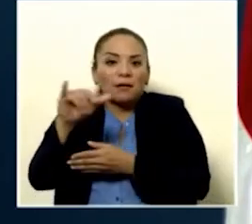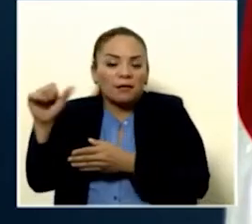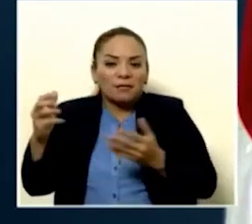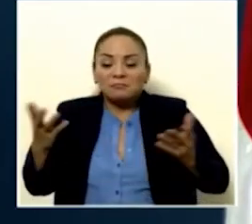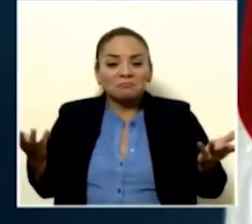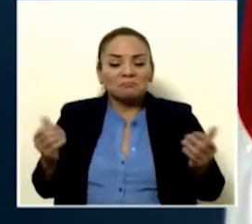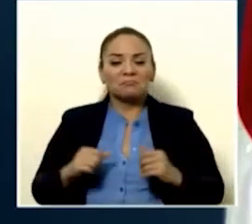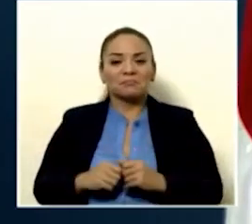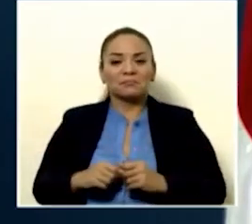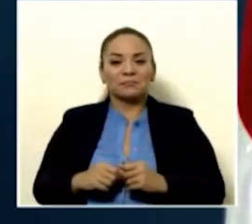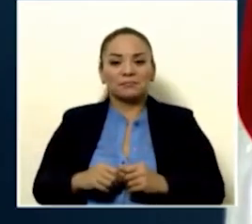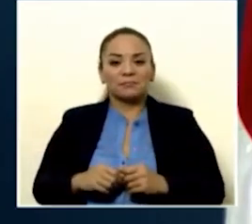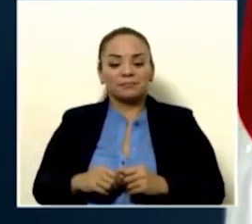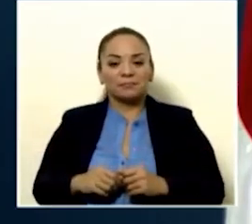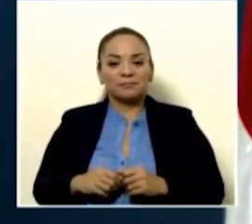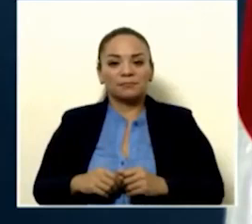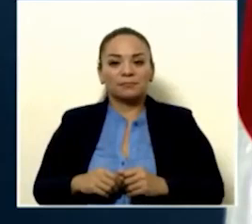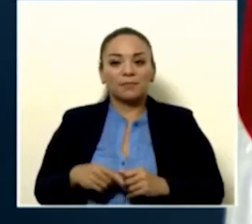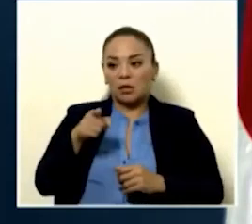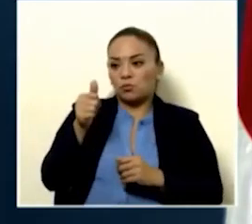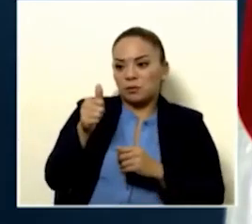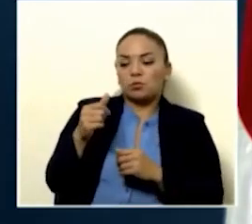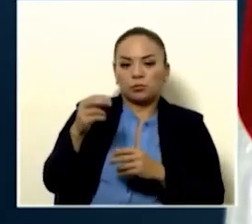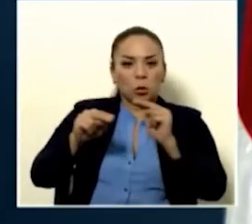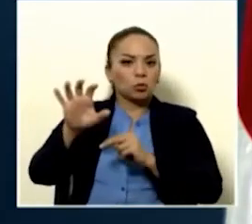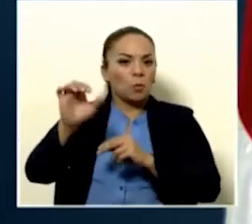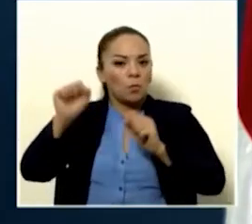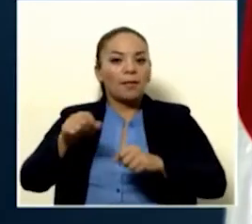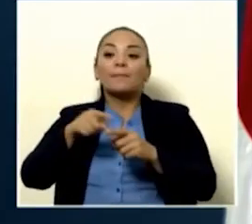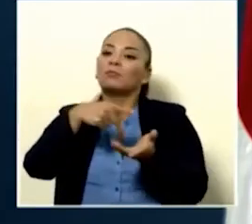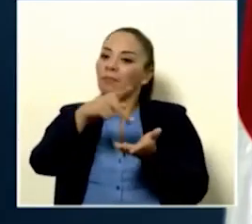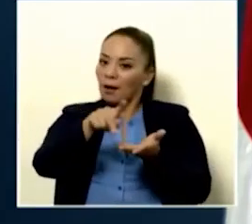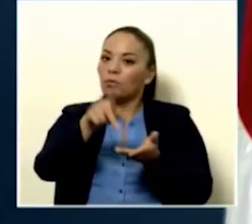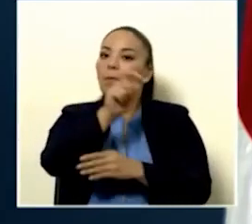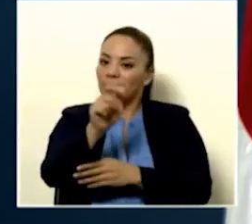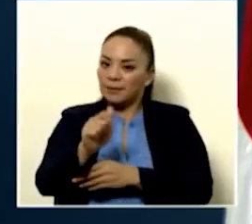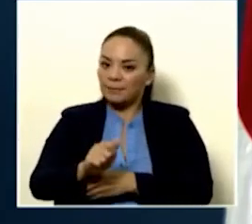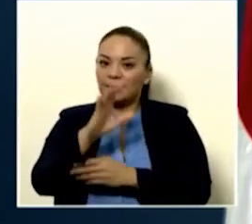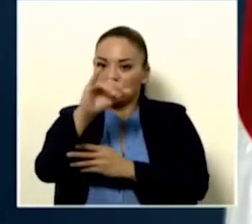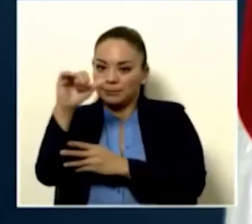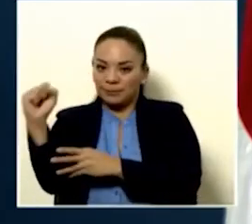Pueden trabajar a cuenta propia como patrono, pero pagando sus cuoticas.